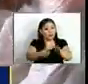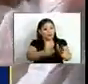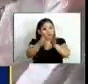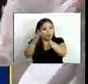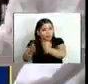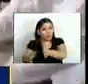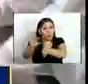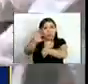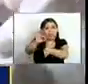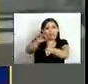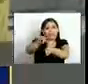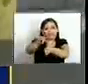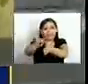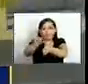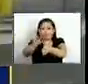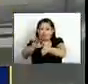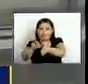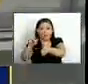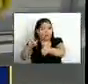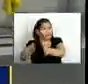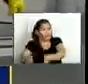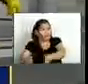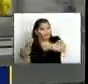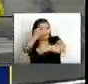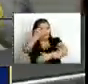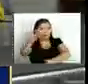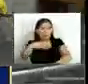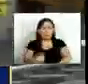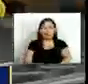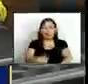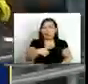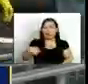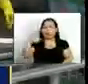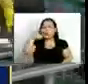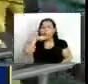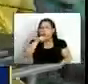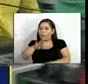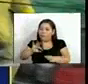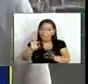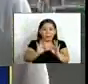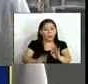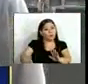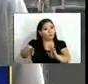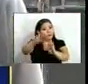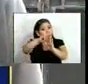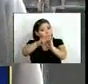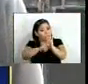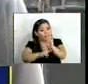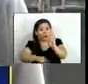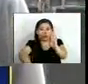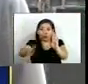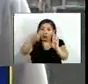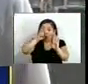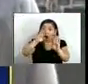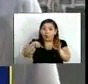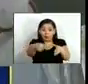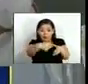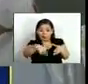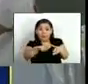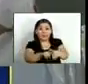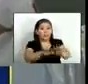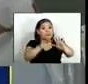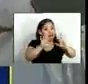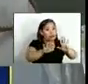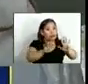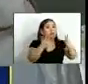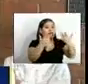fase de la enfermedad, la institución ha tenido que reforzar las disposiciones de bioseguridad debido a que 10 de sus